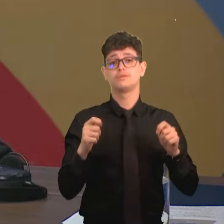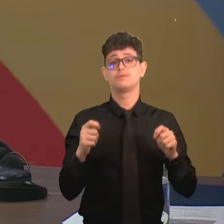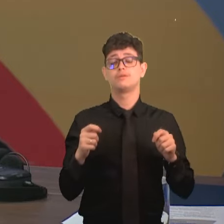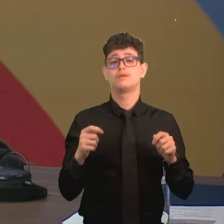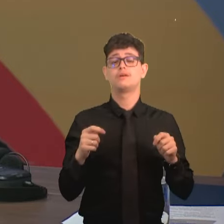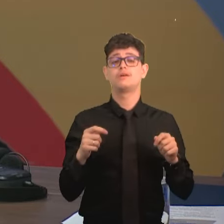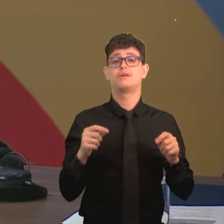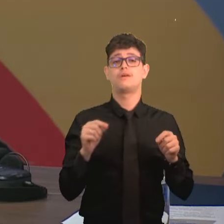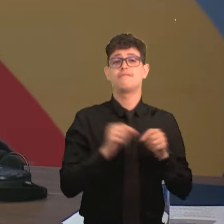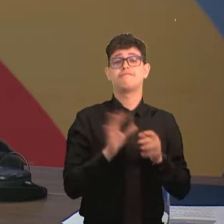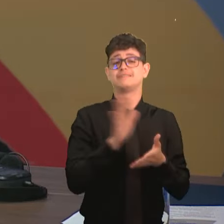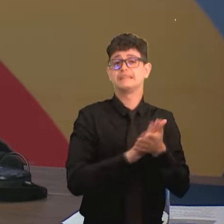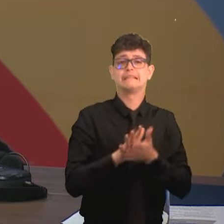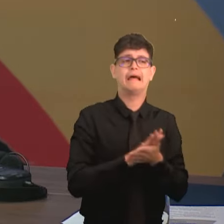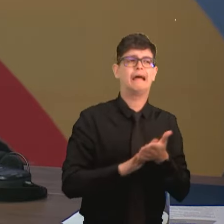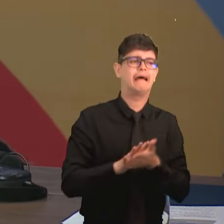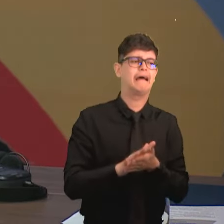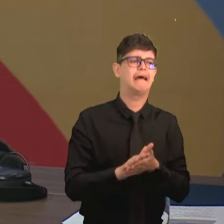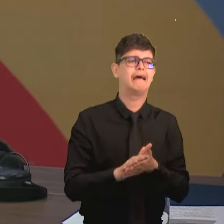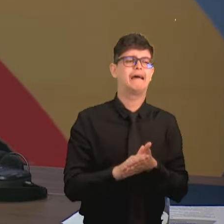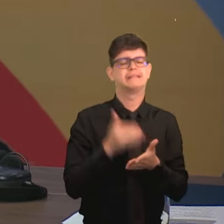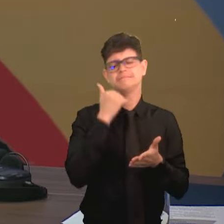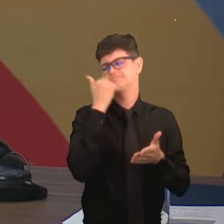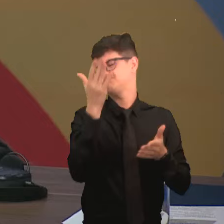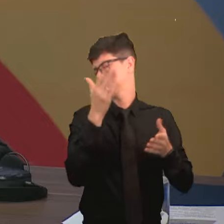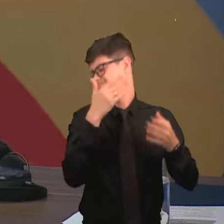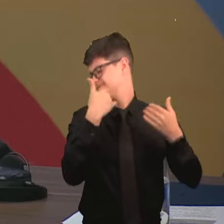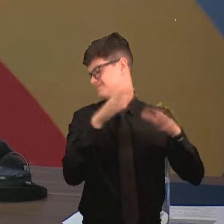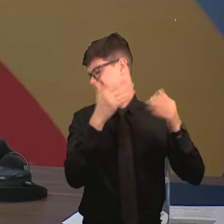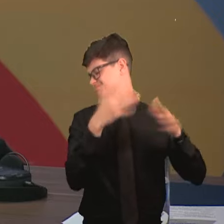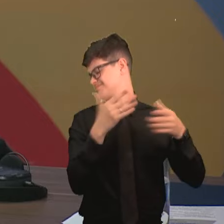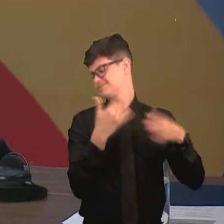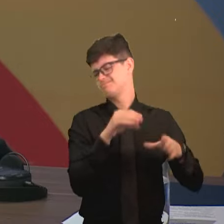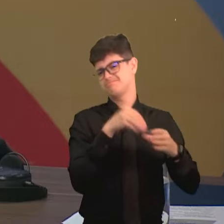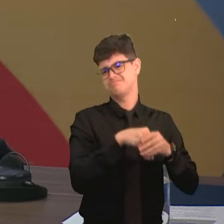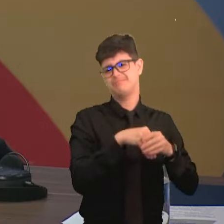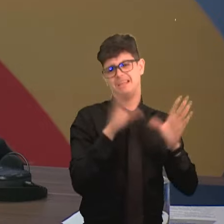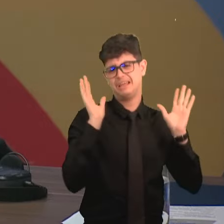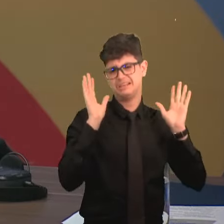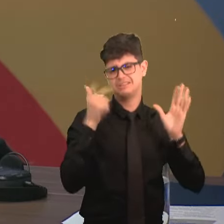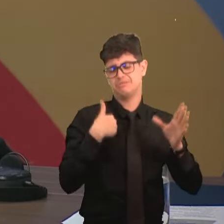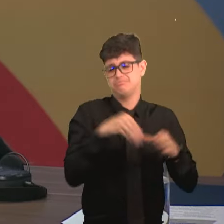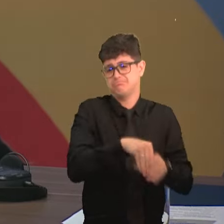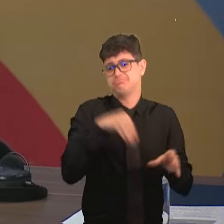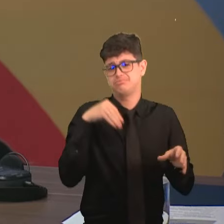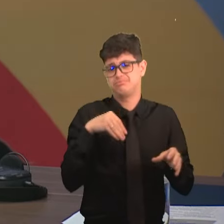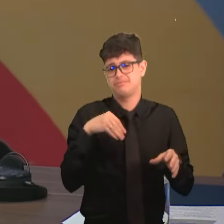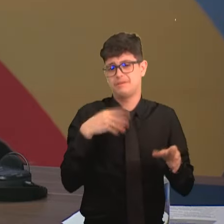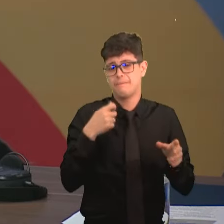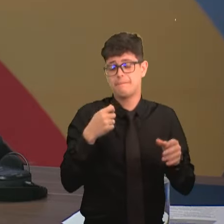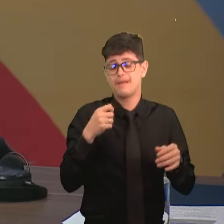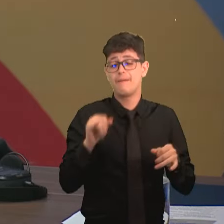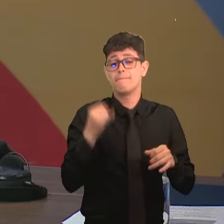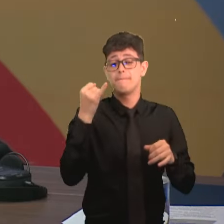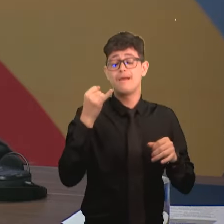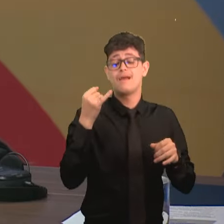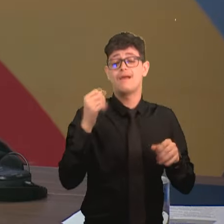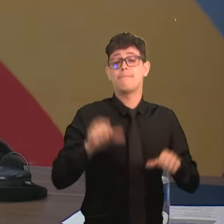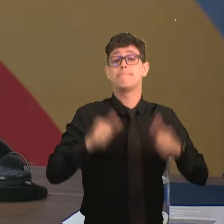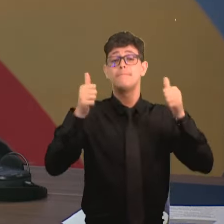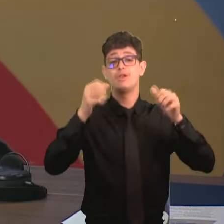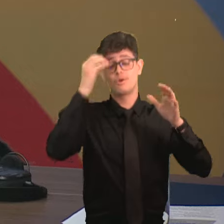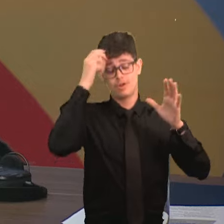hacer nada ni regular. Con una simple inercia llevaría al desarrollo e innovación de IA en nuestro